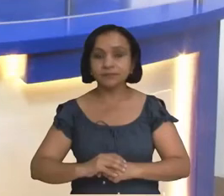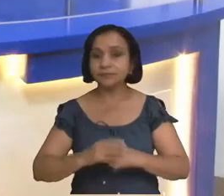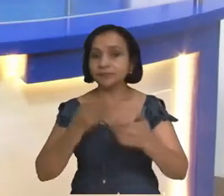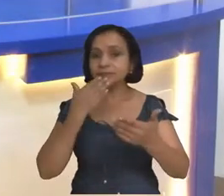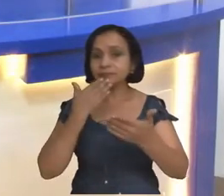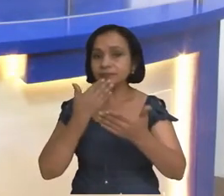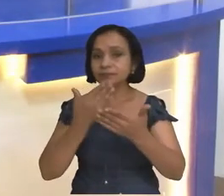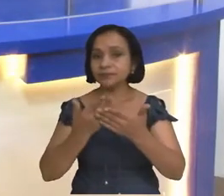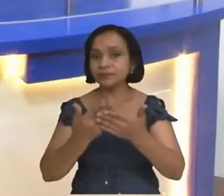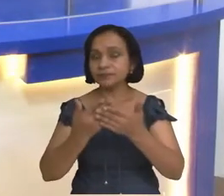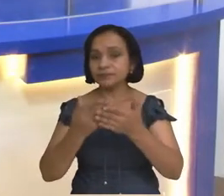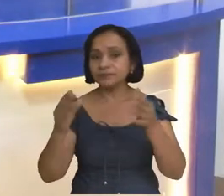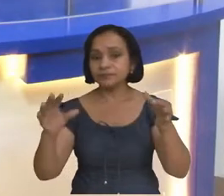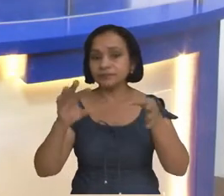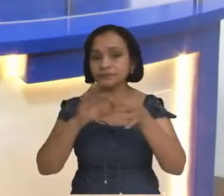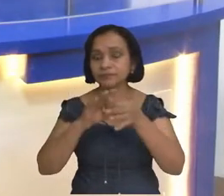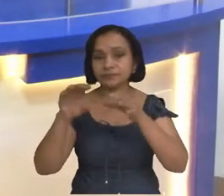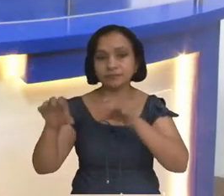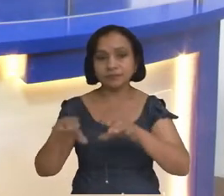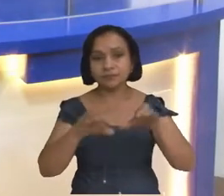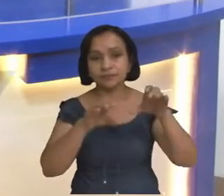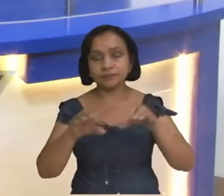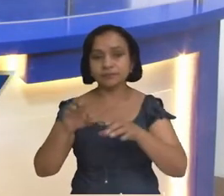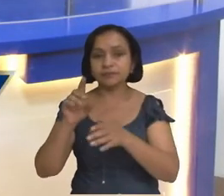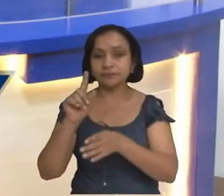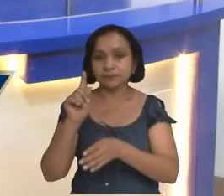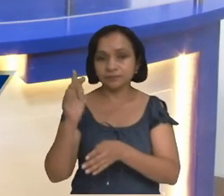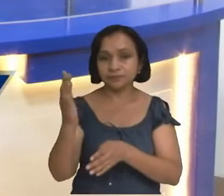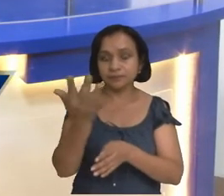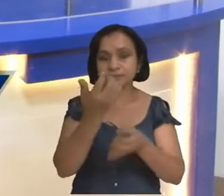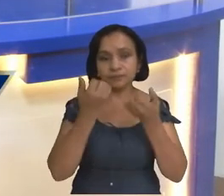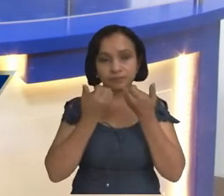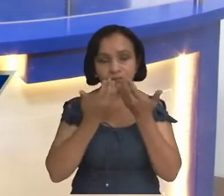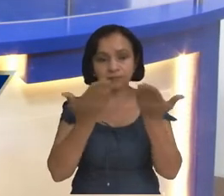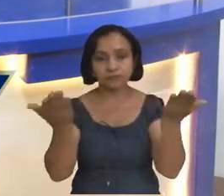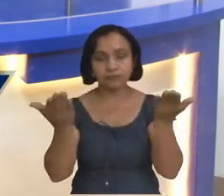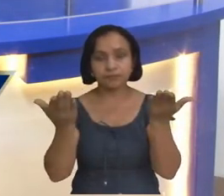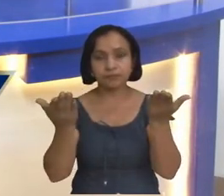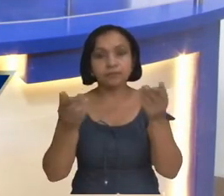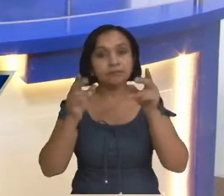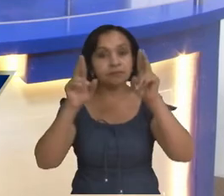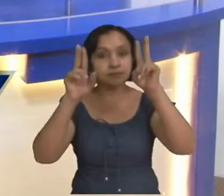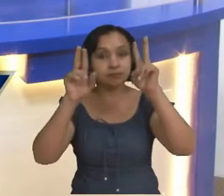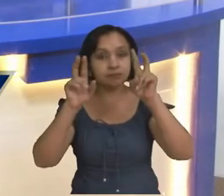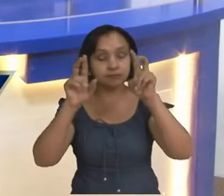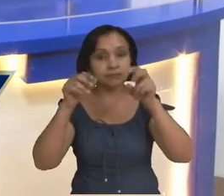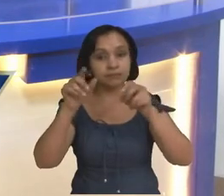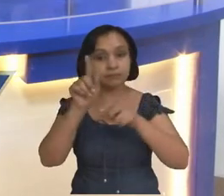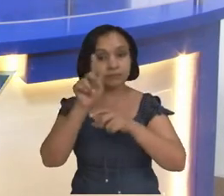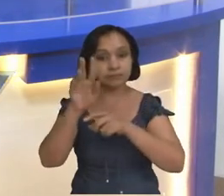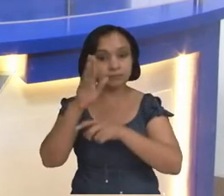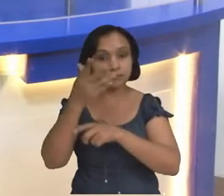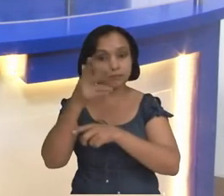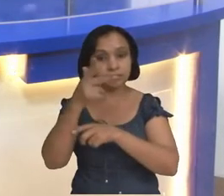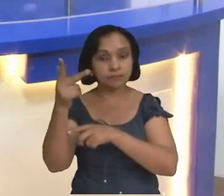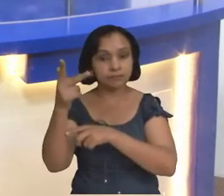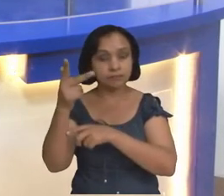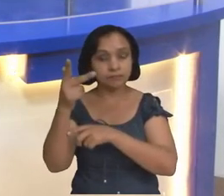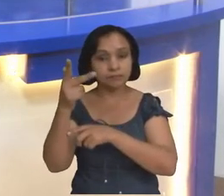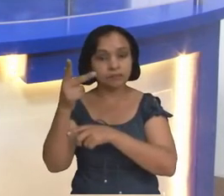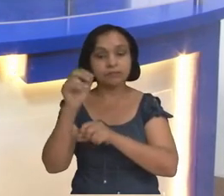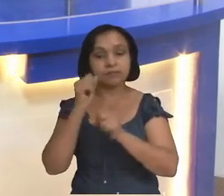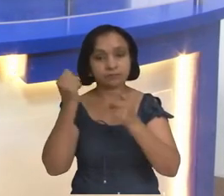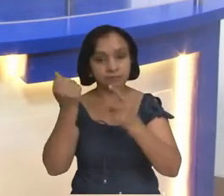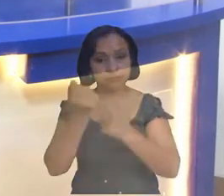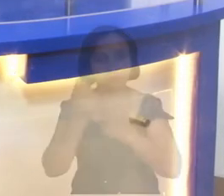Gracias por habernos acompañado en esta edición. Es todo en nuestras informaciones. Les dejamos con la programación de Canal 98, tu canal